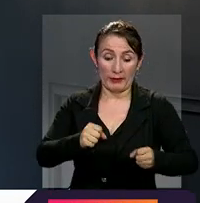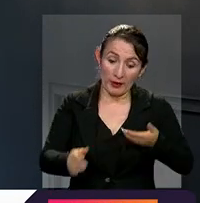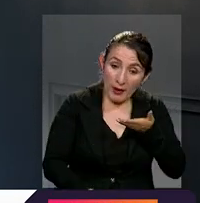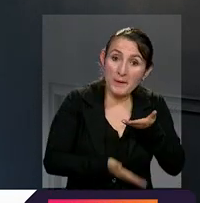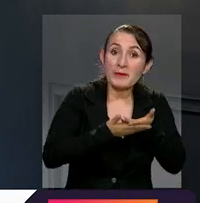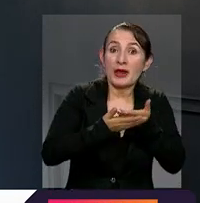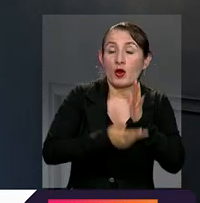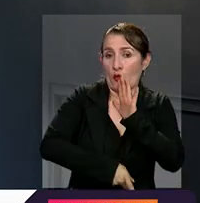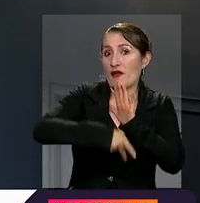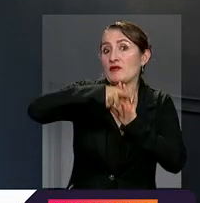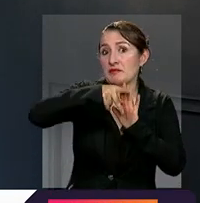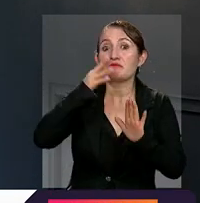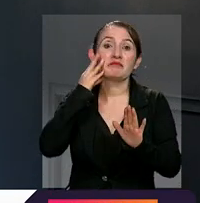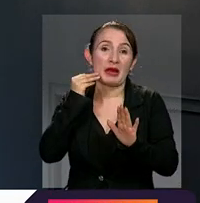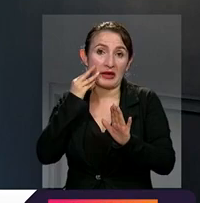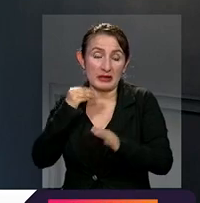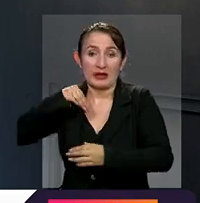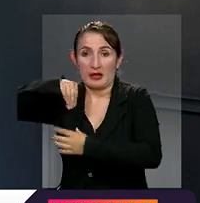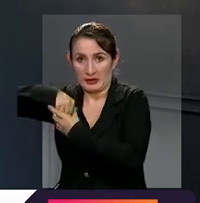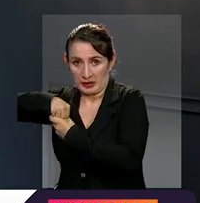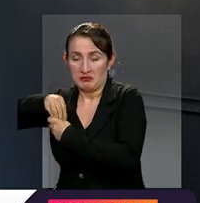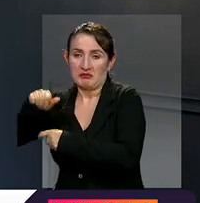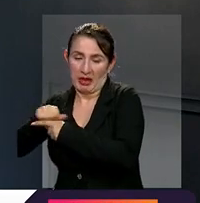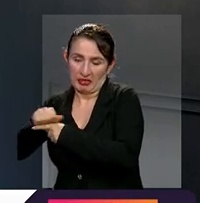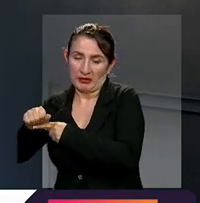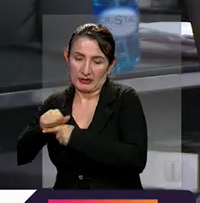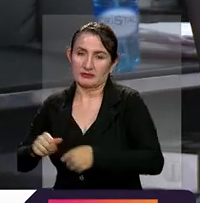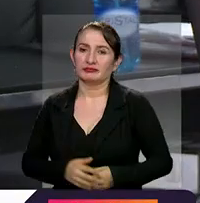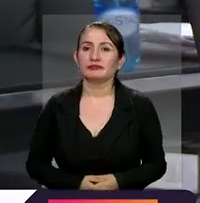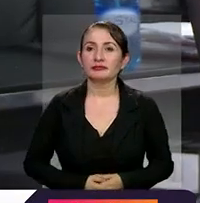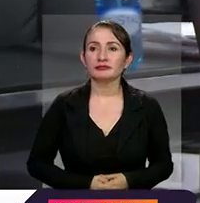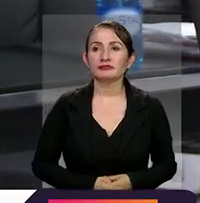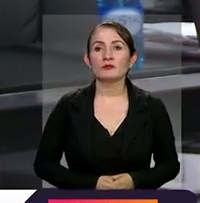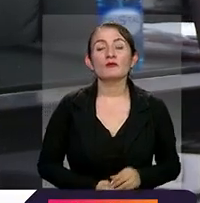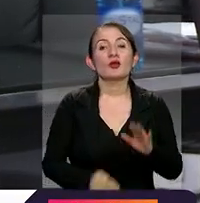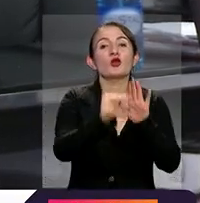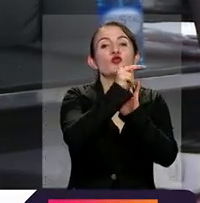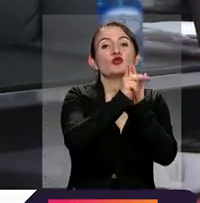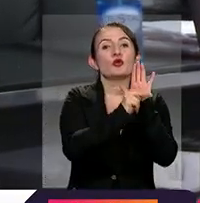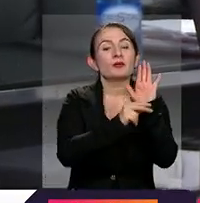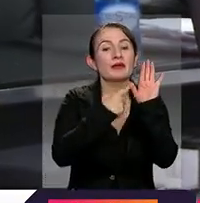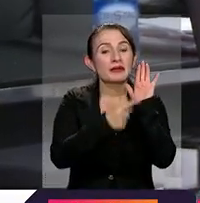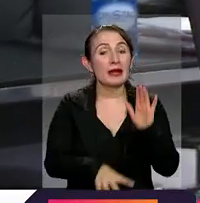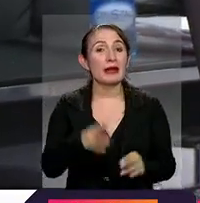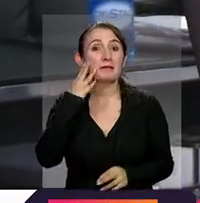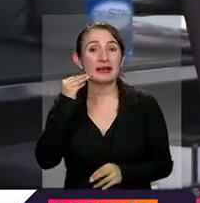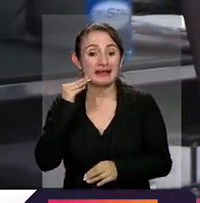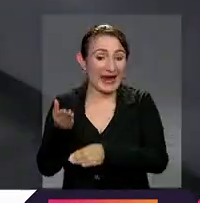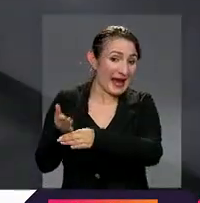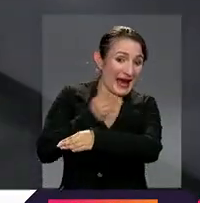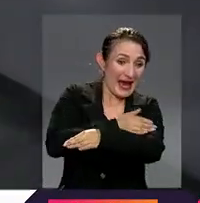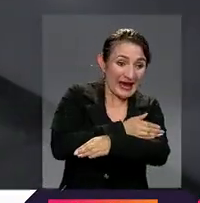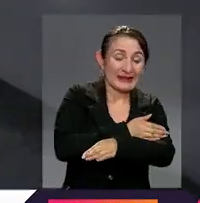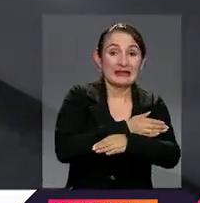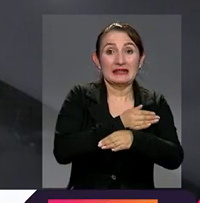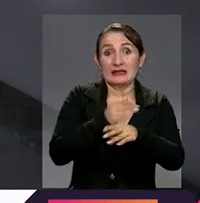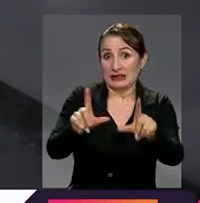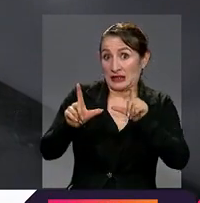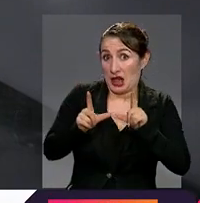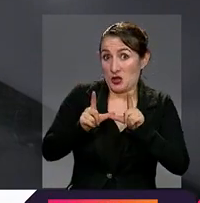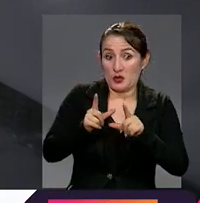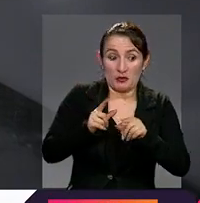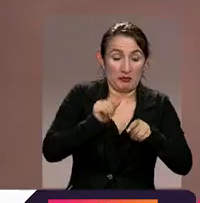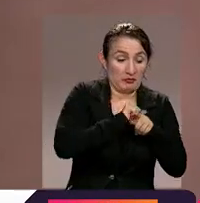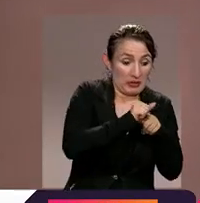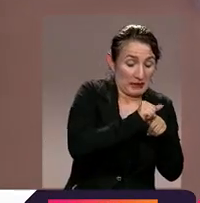en su hoja de vida la experiencia que adquieran durante dichas prácticas. La norma reglamenta la experiencia adquirida antes de la terminación y aprobación del pensum por